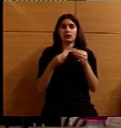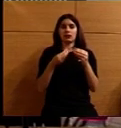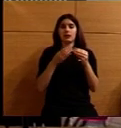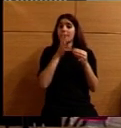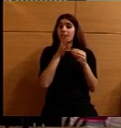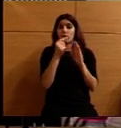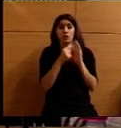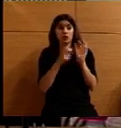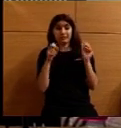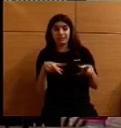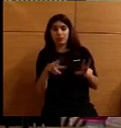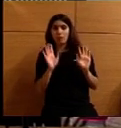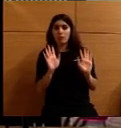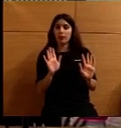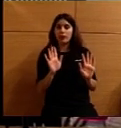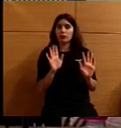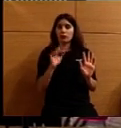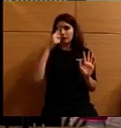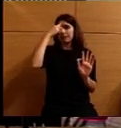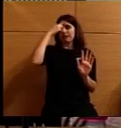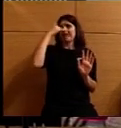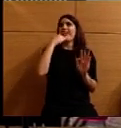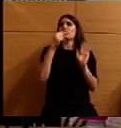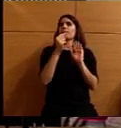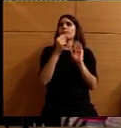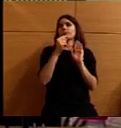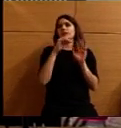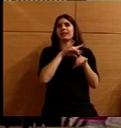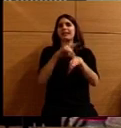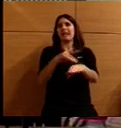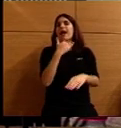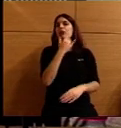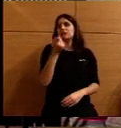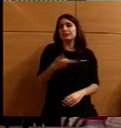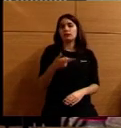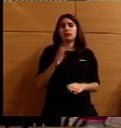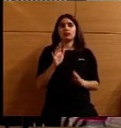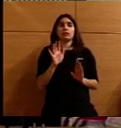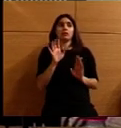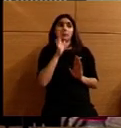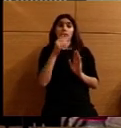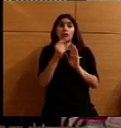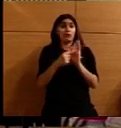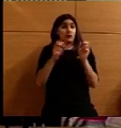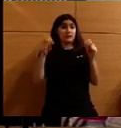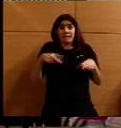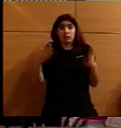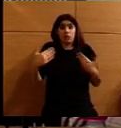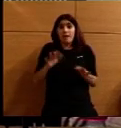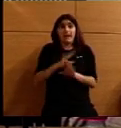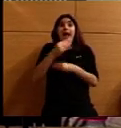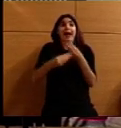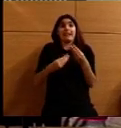se condicionara, pero que sí se marcara una pauta de dónde podría y dónde no. Pero es incondicional y realmente no se puede hacer nada más